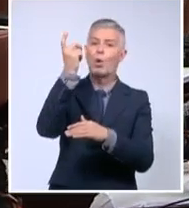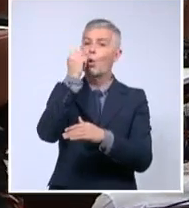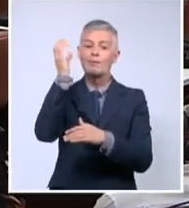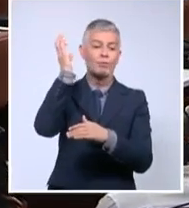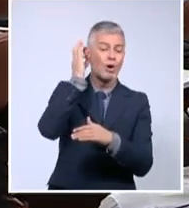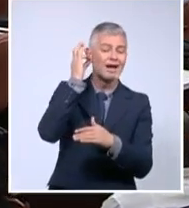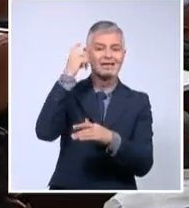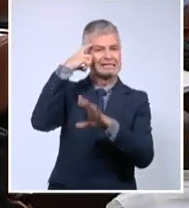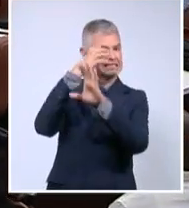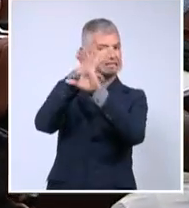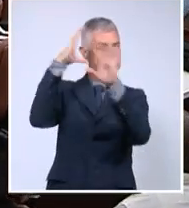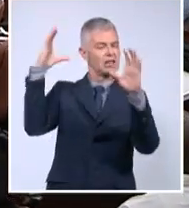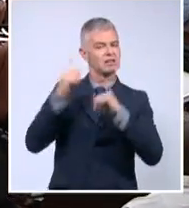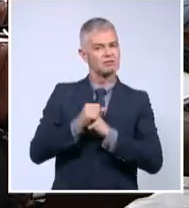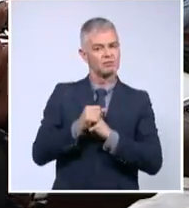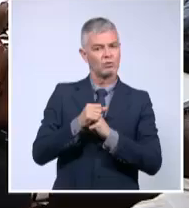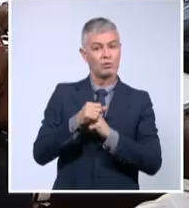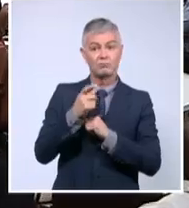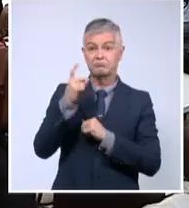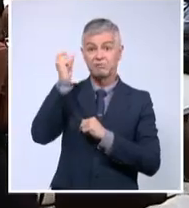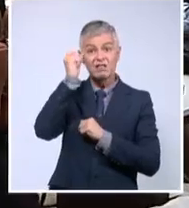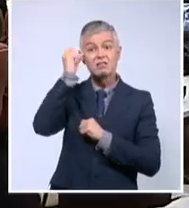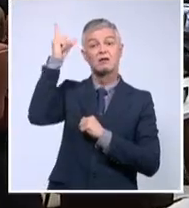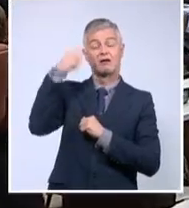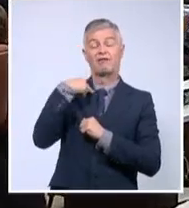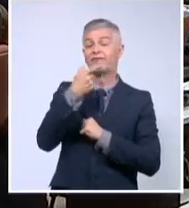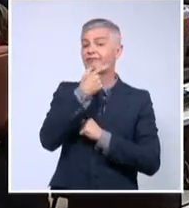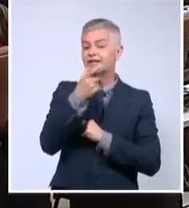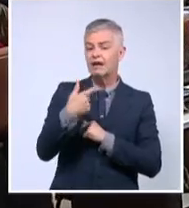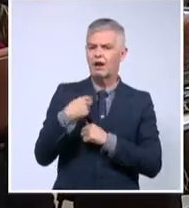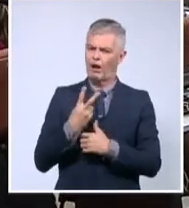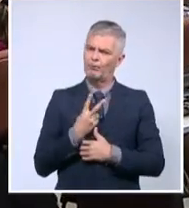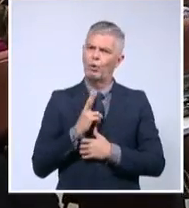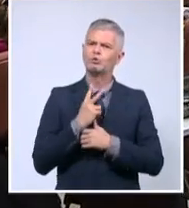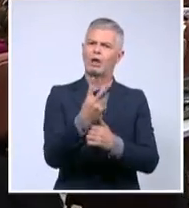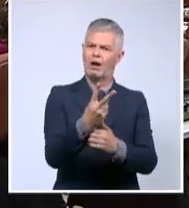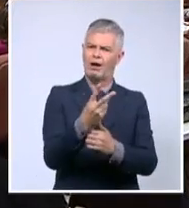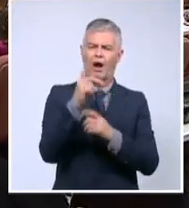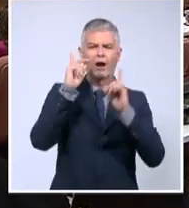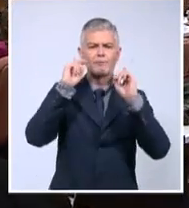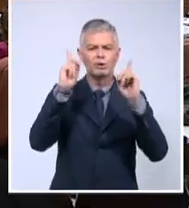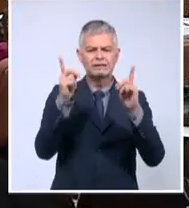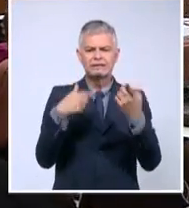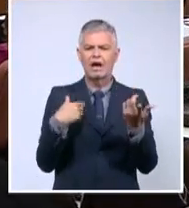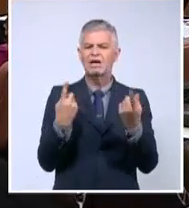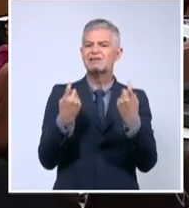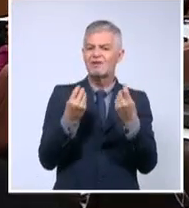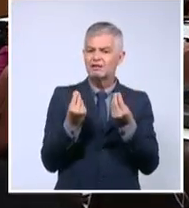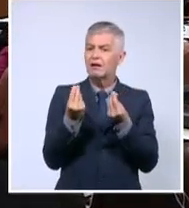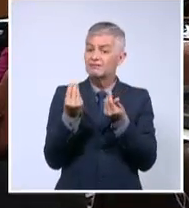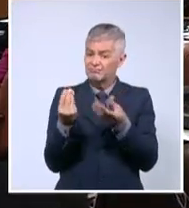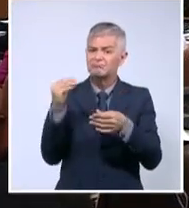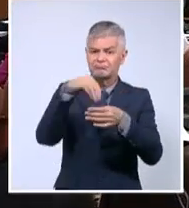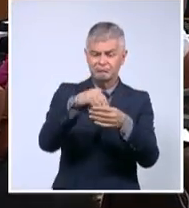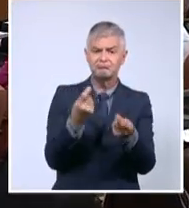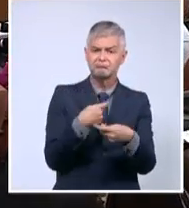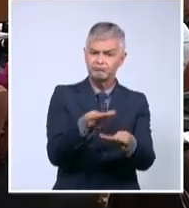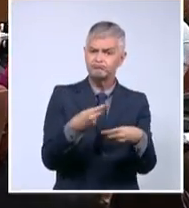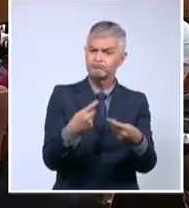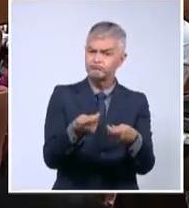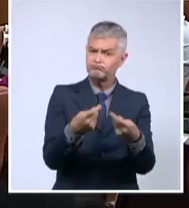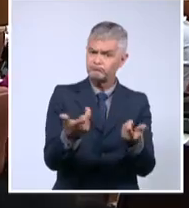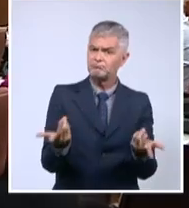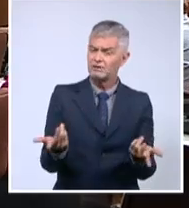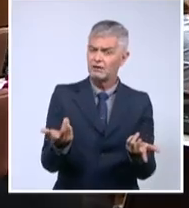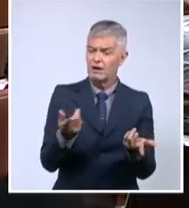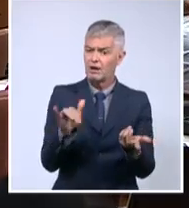muy especialmente su idea llevada a la práctica en la voluntad política de invertir en áreas tan novedosas y casi exclusivas del